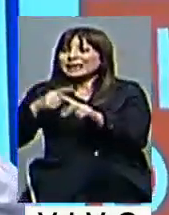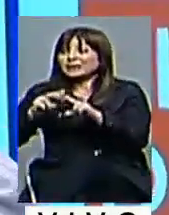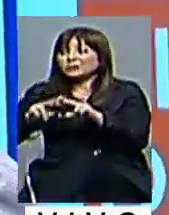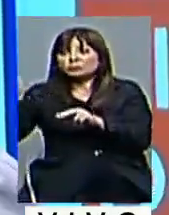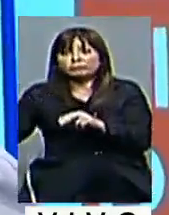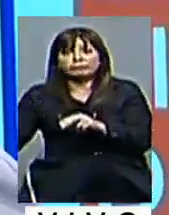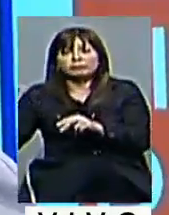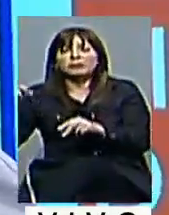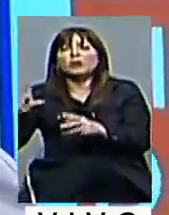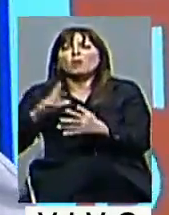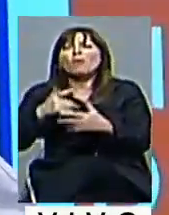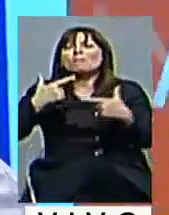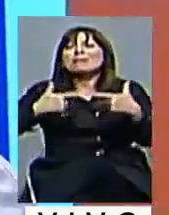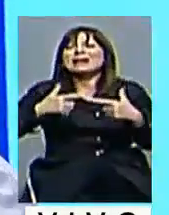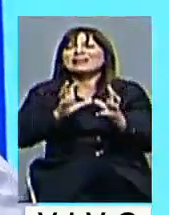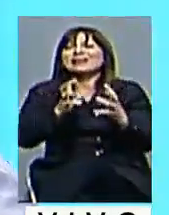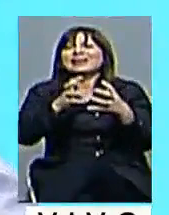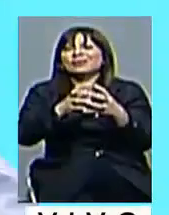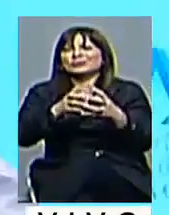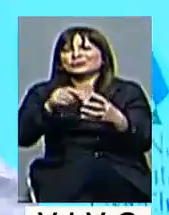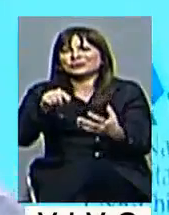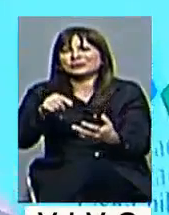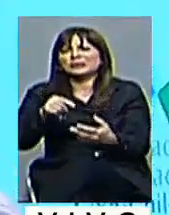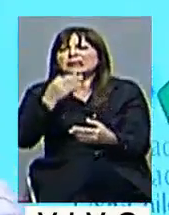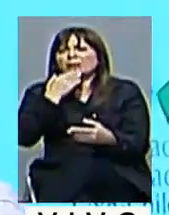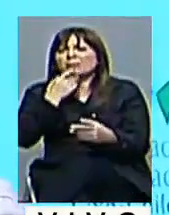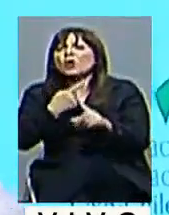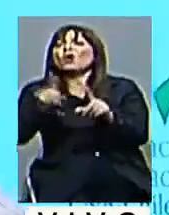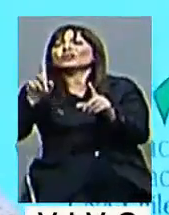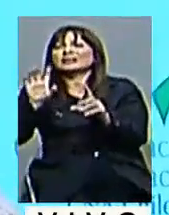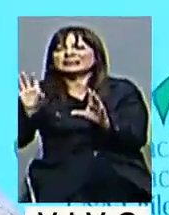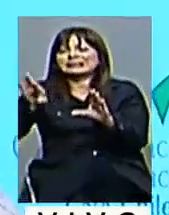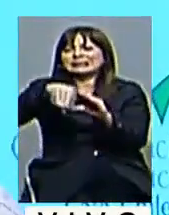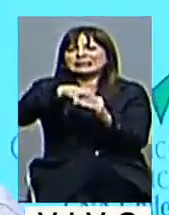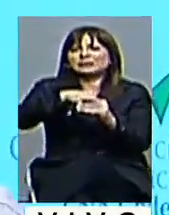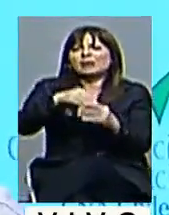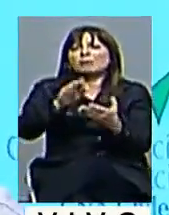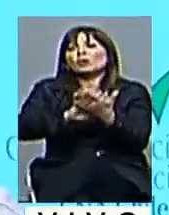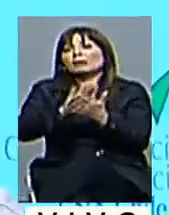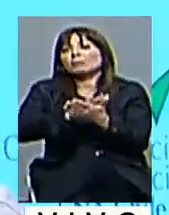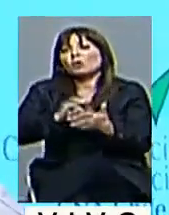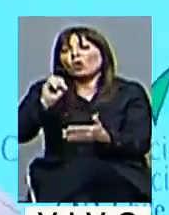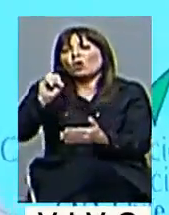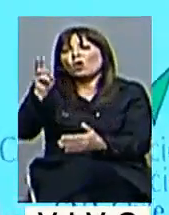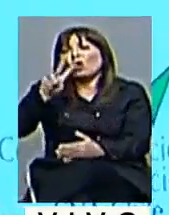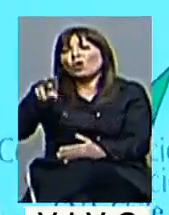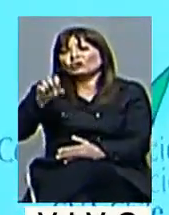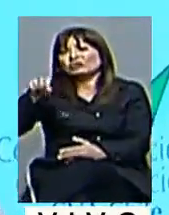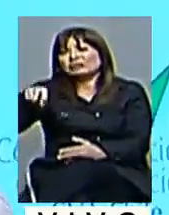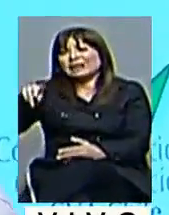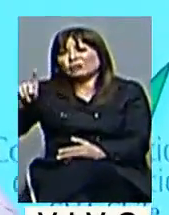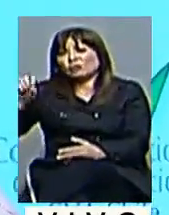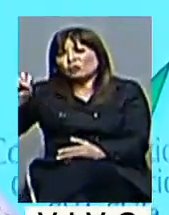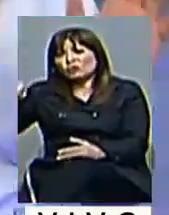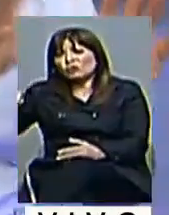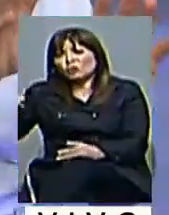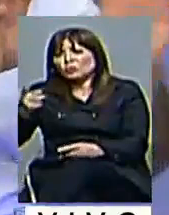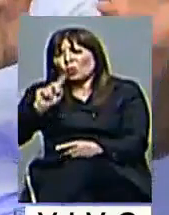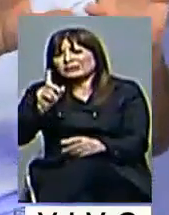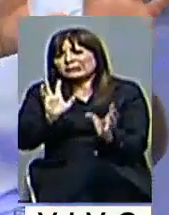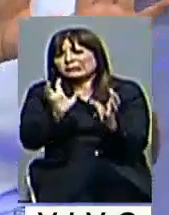y este Estado Mayor de otras fuerzas. Porque Osandón no es exactamente Renovación Nacional ni CAE, la UDI, se fue de hecho.